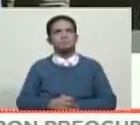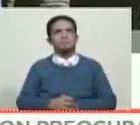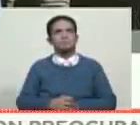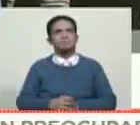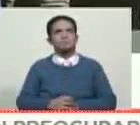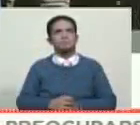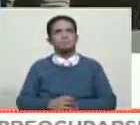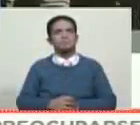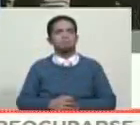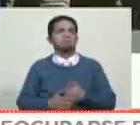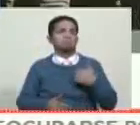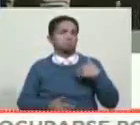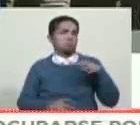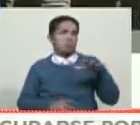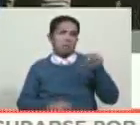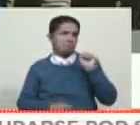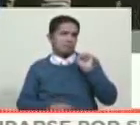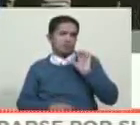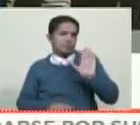Eso fue lo que yo entendí.